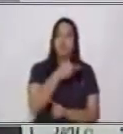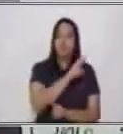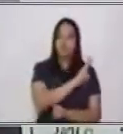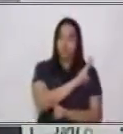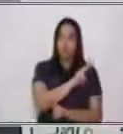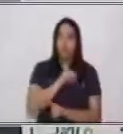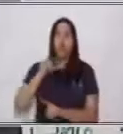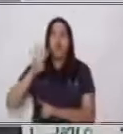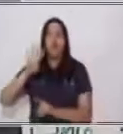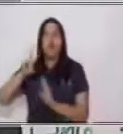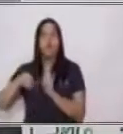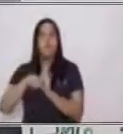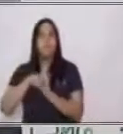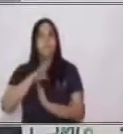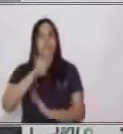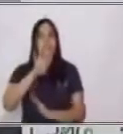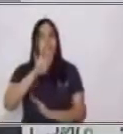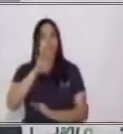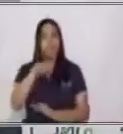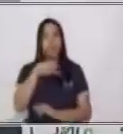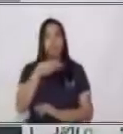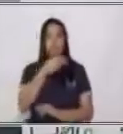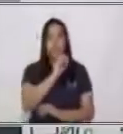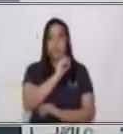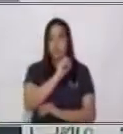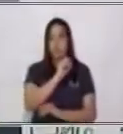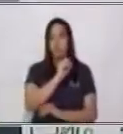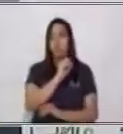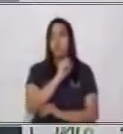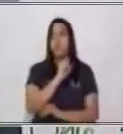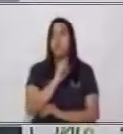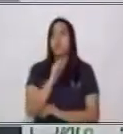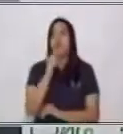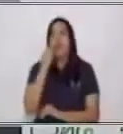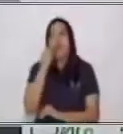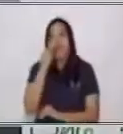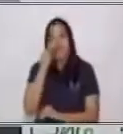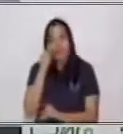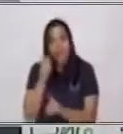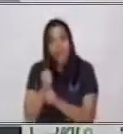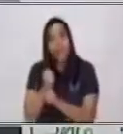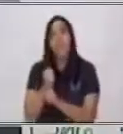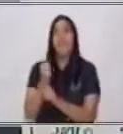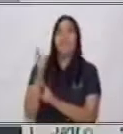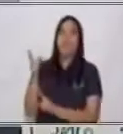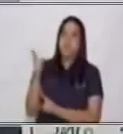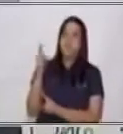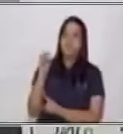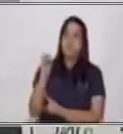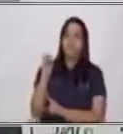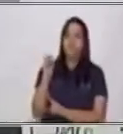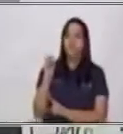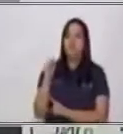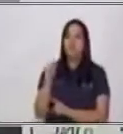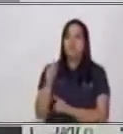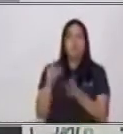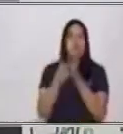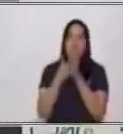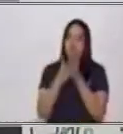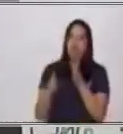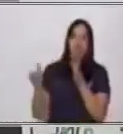que queríamos. Luego sigamos con las otras operaciones. Menos 5 más 0, menos 5. Menos 5